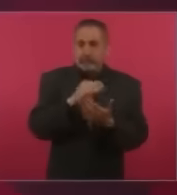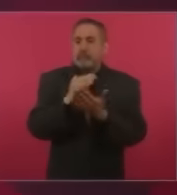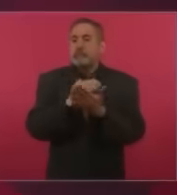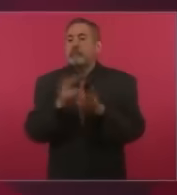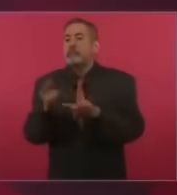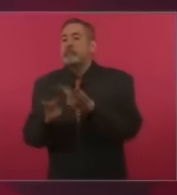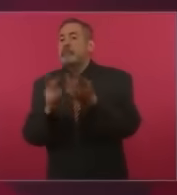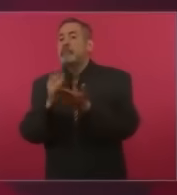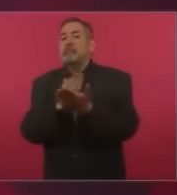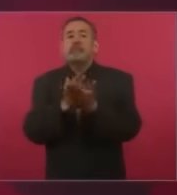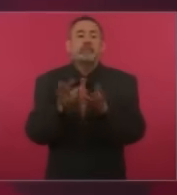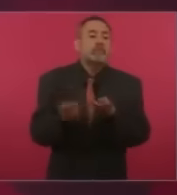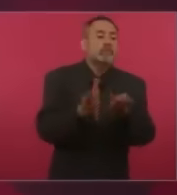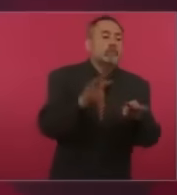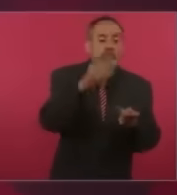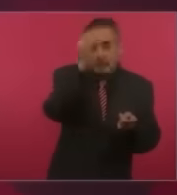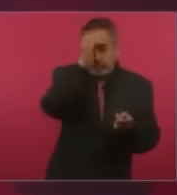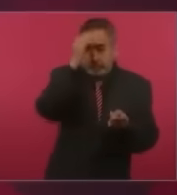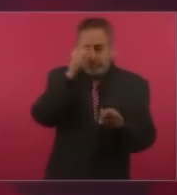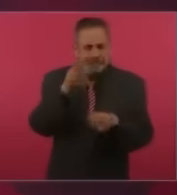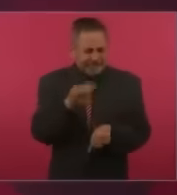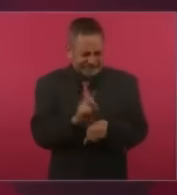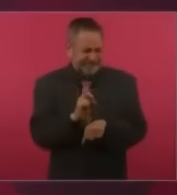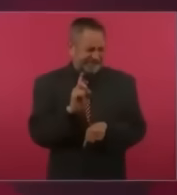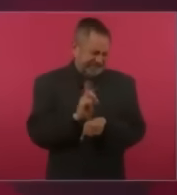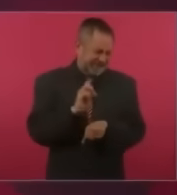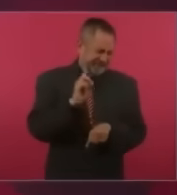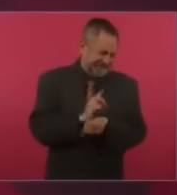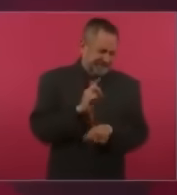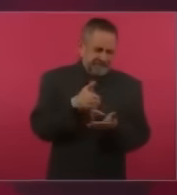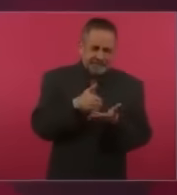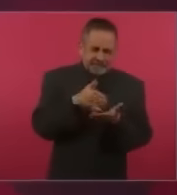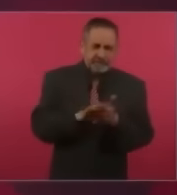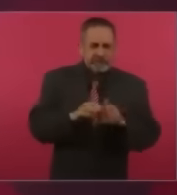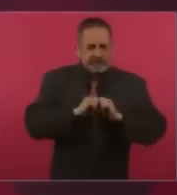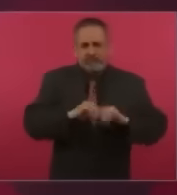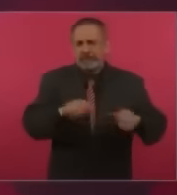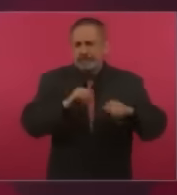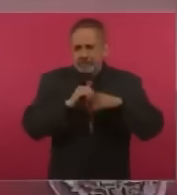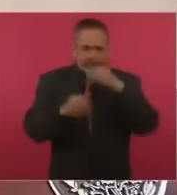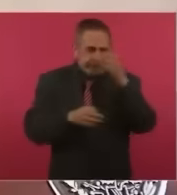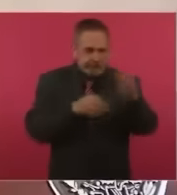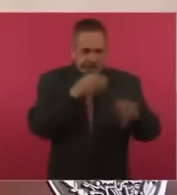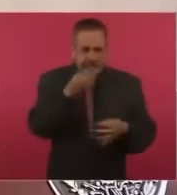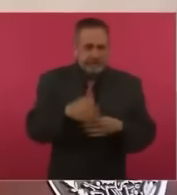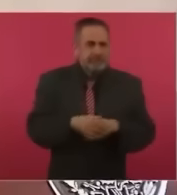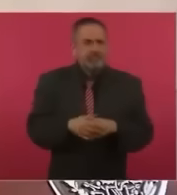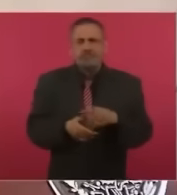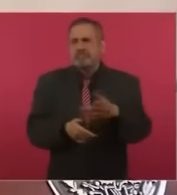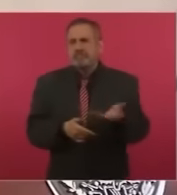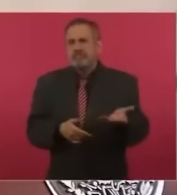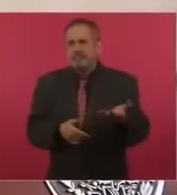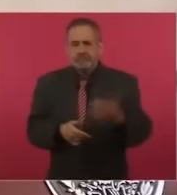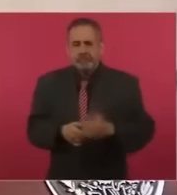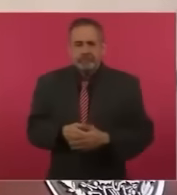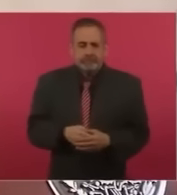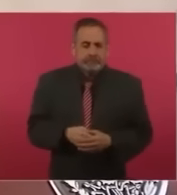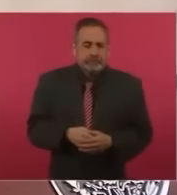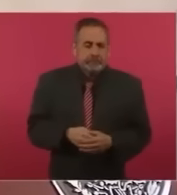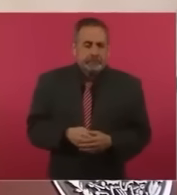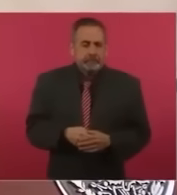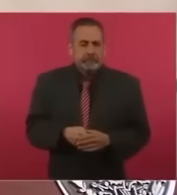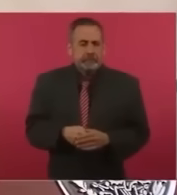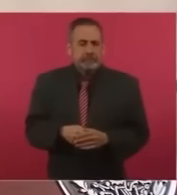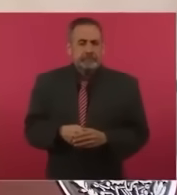moderna Leal al fundador de morena cualquier cosa que eso signifique hereda un movimiento que sin el líder cuya